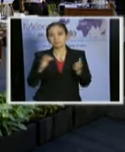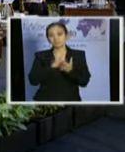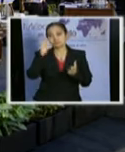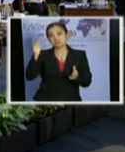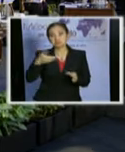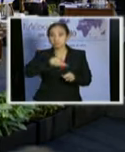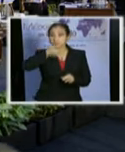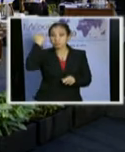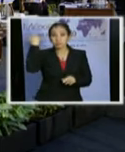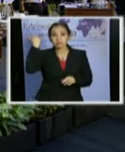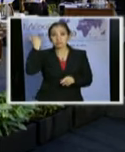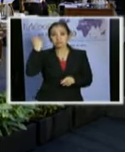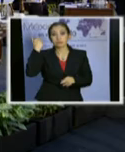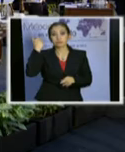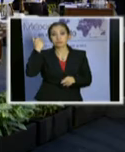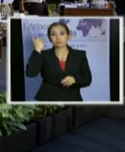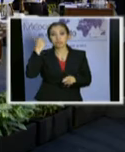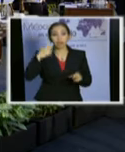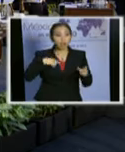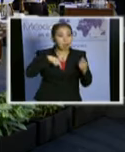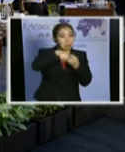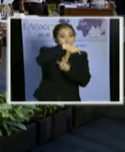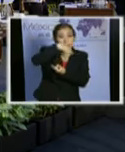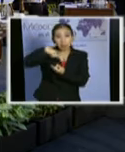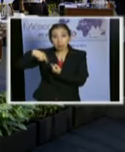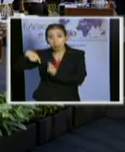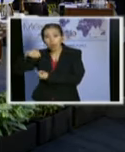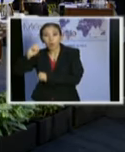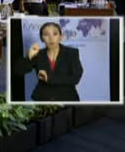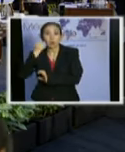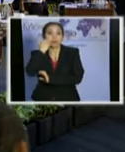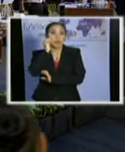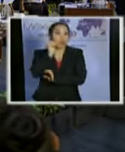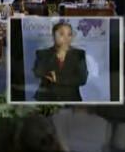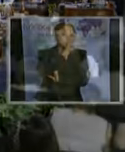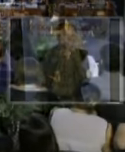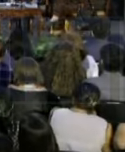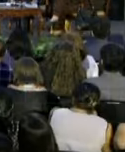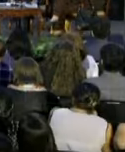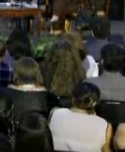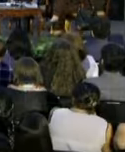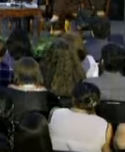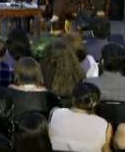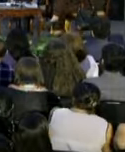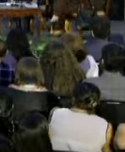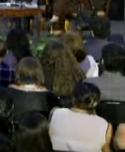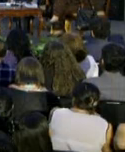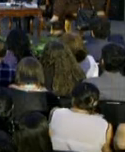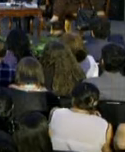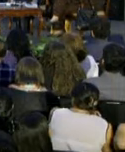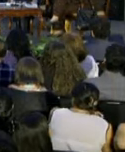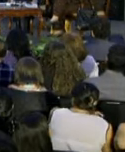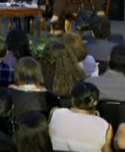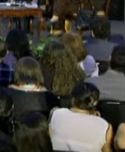No sé si es aleatorio, alguien quiere dar respuesta a